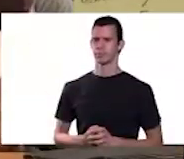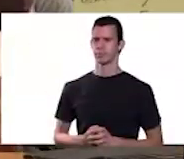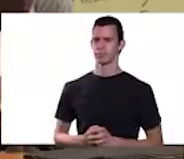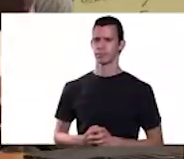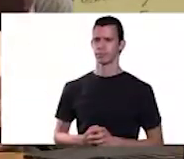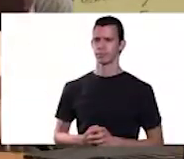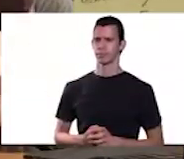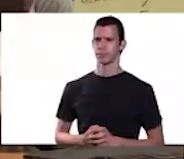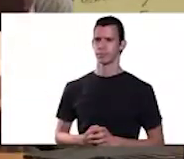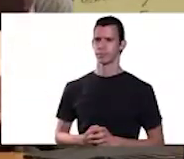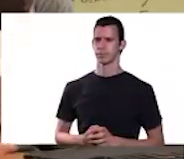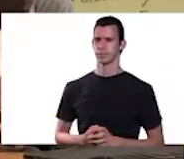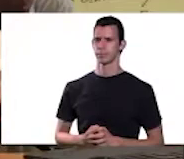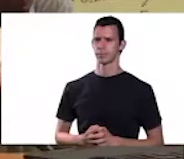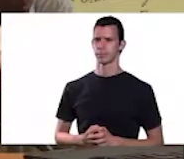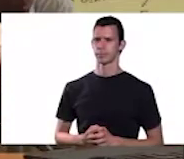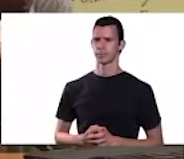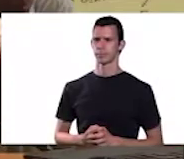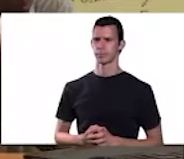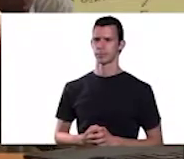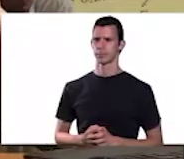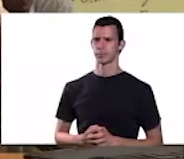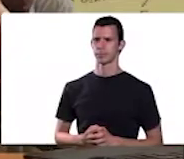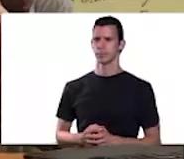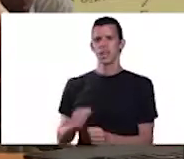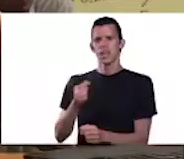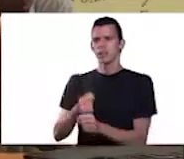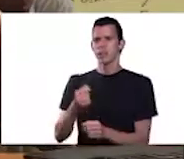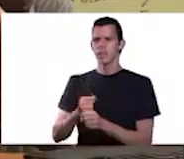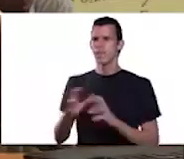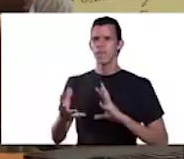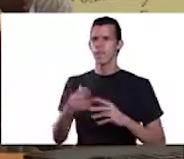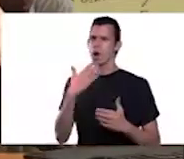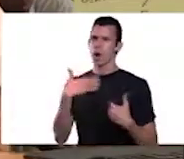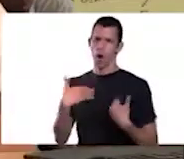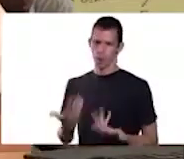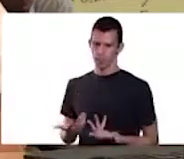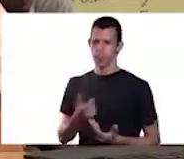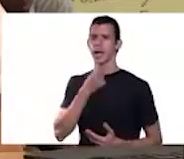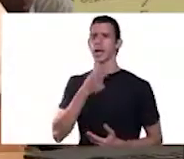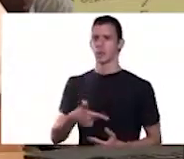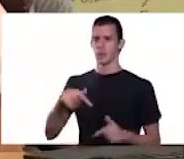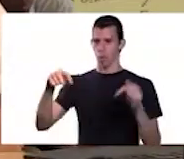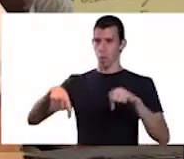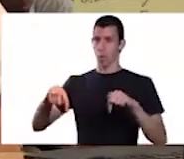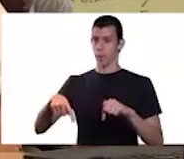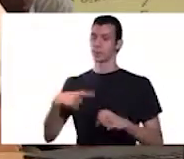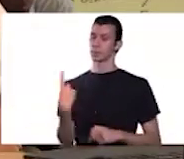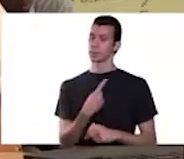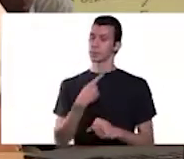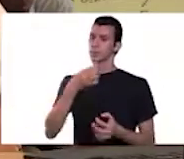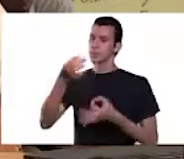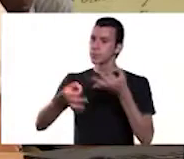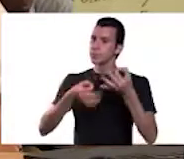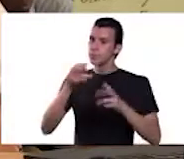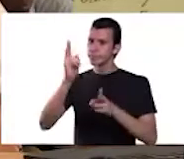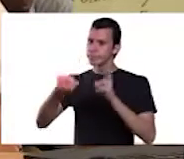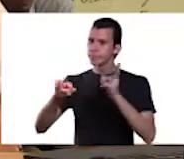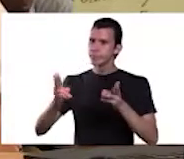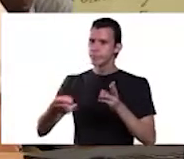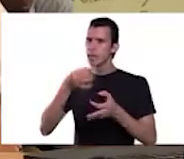¿Cómo vamos a trabajar estos elementos? Hoy vamos a orientar los objetivos